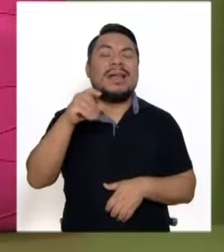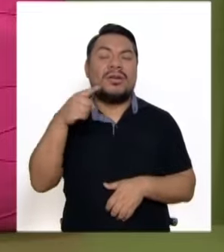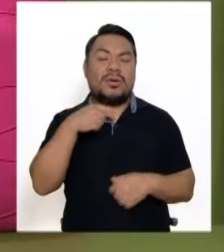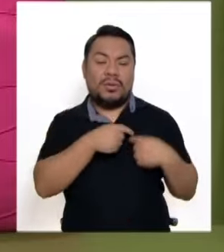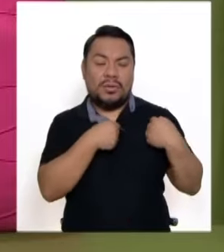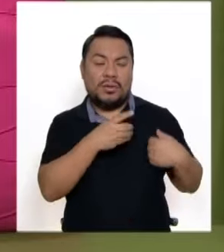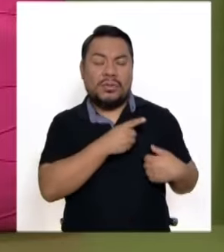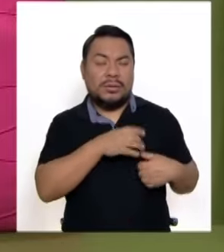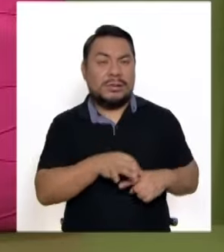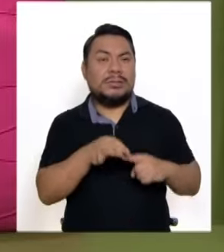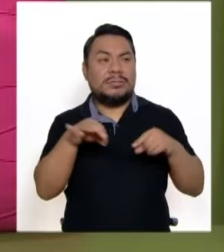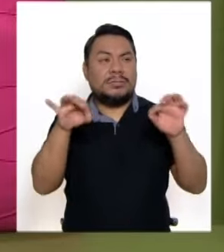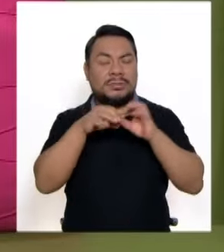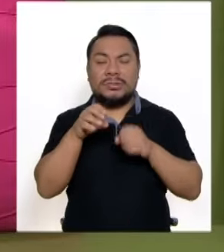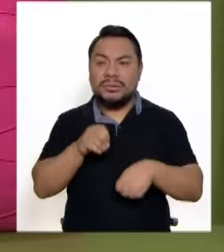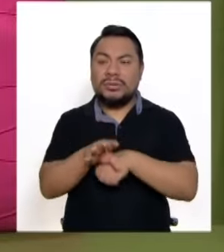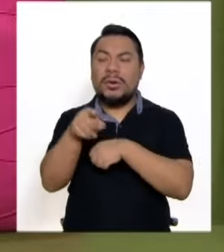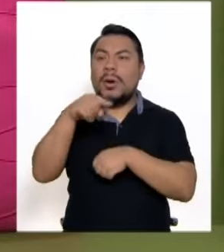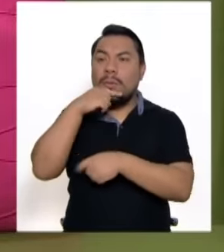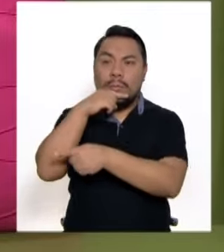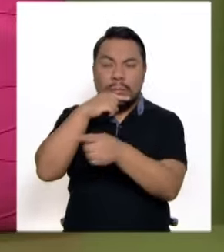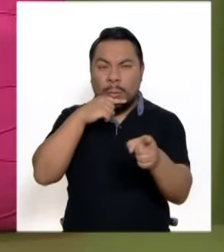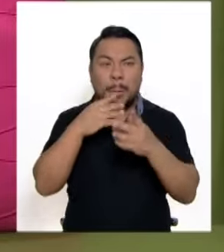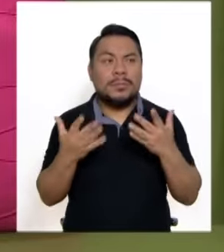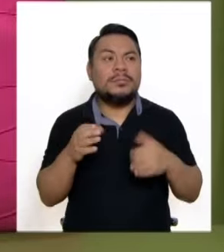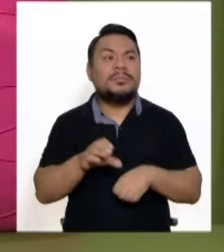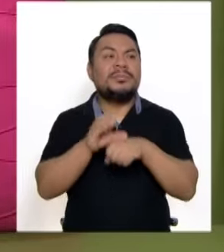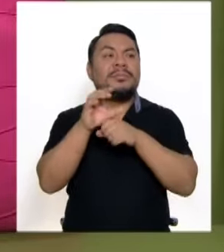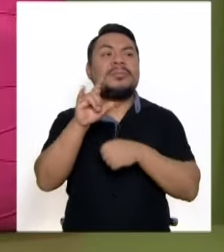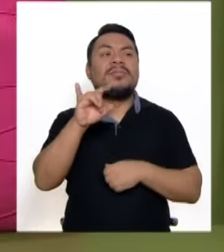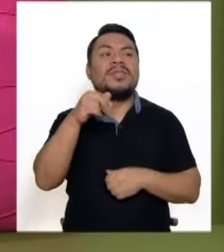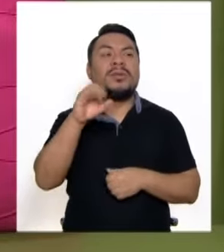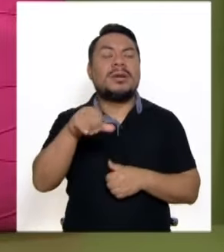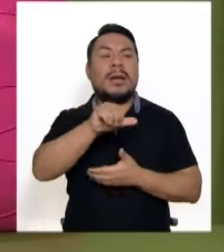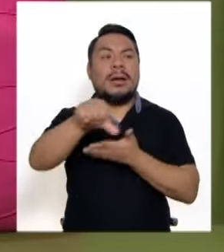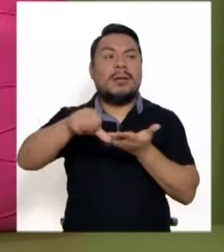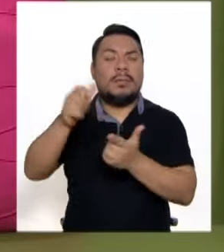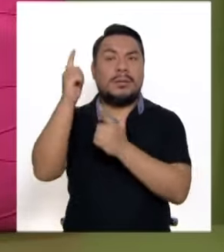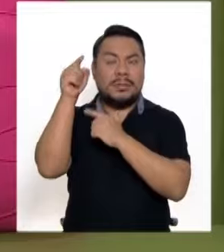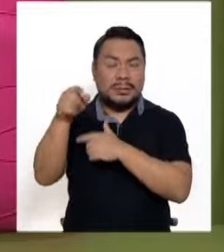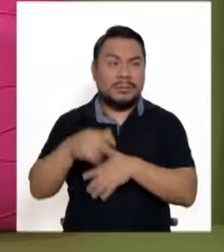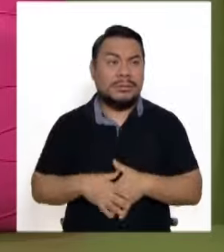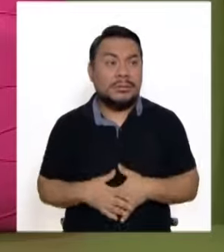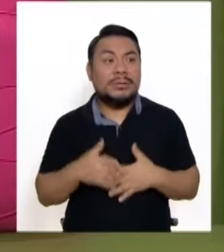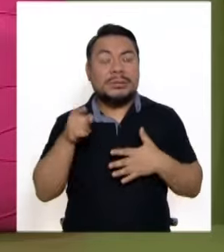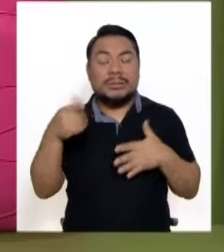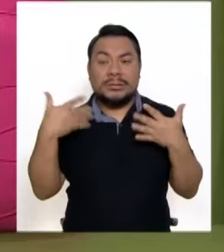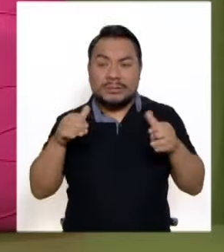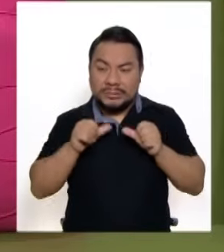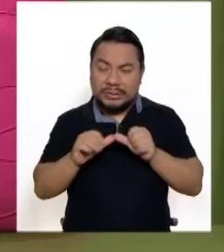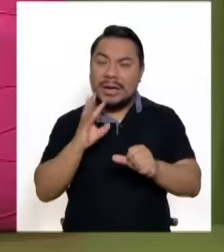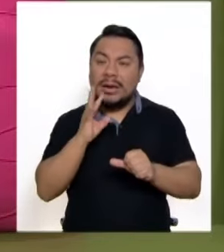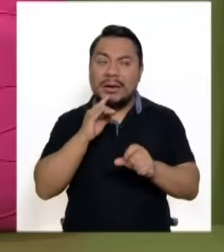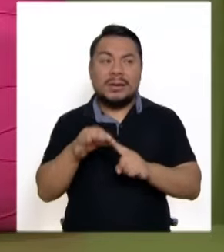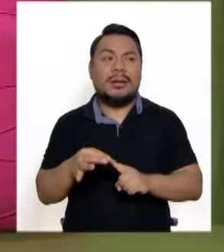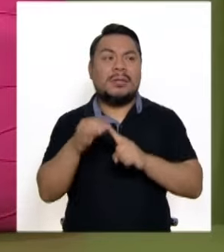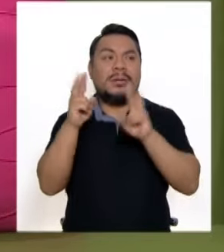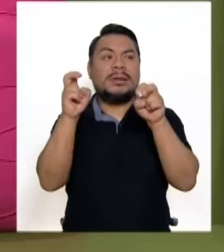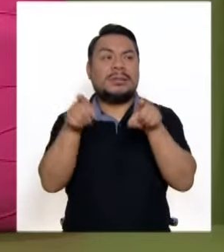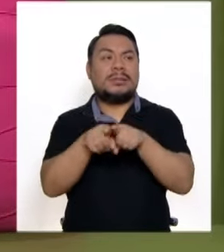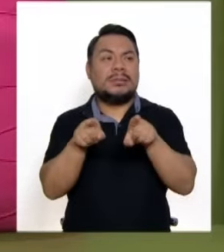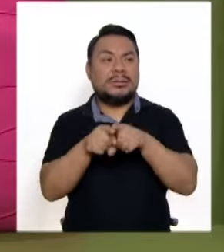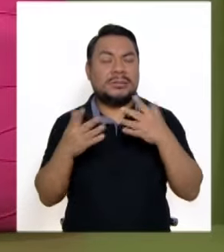muy reconocido, vamos a dar una charla a las señoras en el Club de la Unión, en la Plaza de Armas. Yeah. Con lo cual vamos a seguir hablando y especialmente el tema de